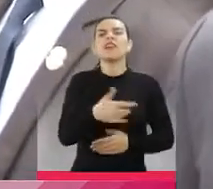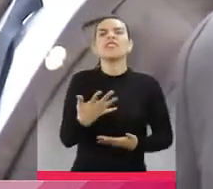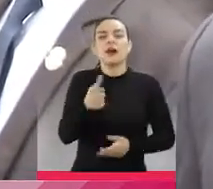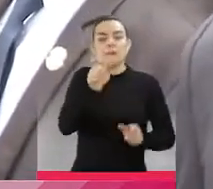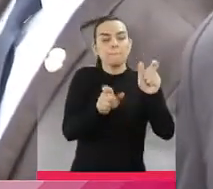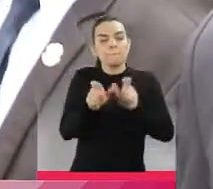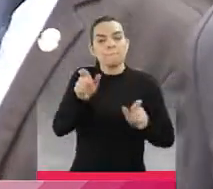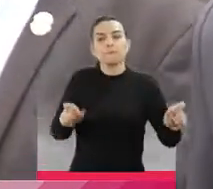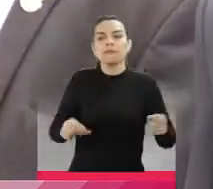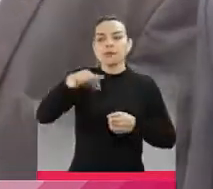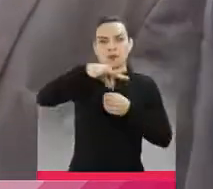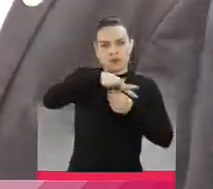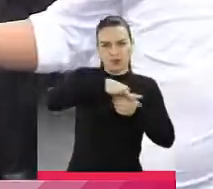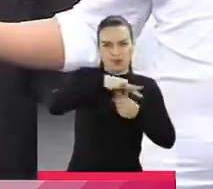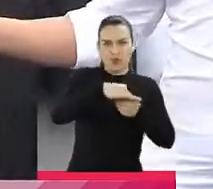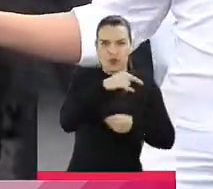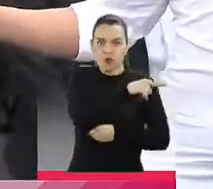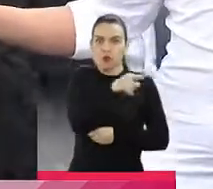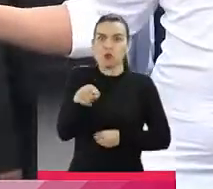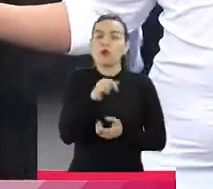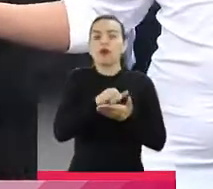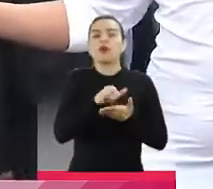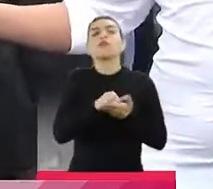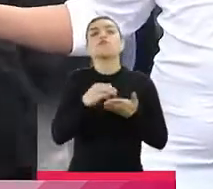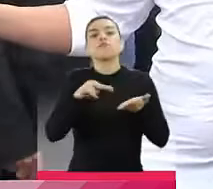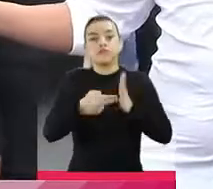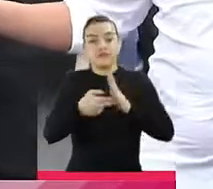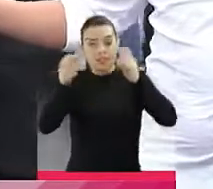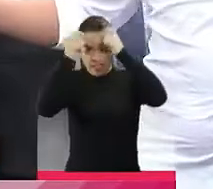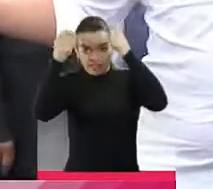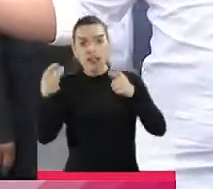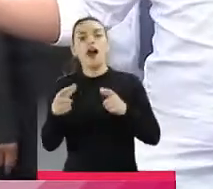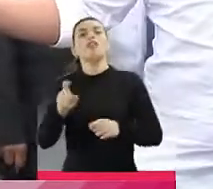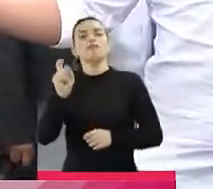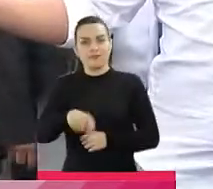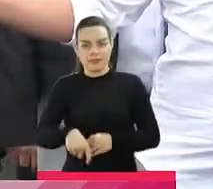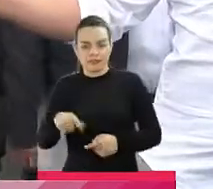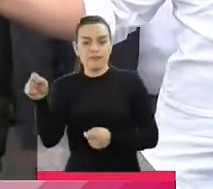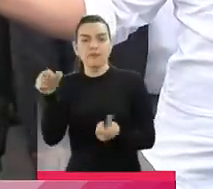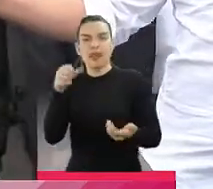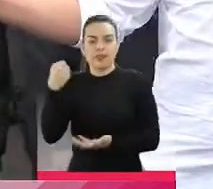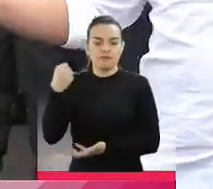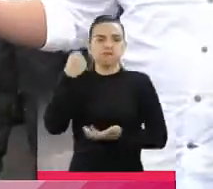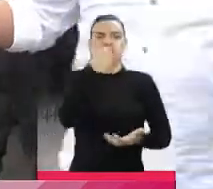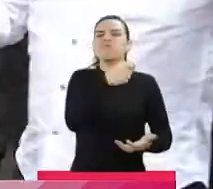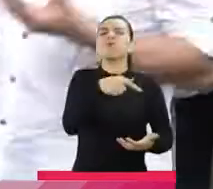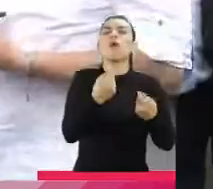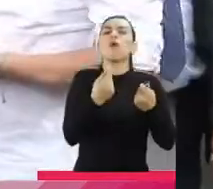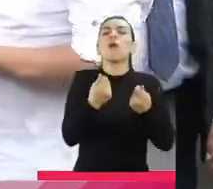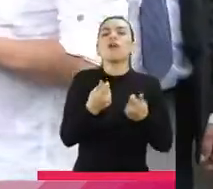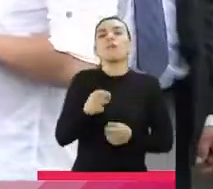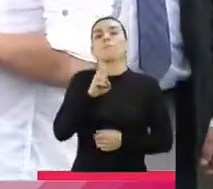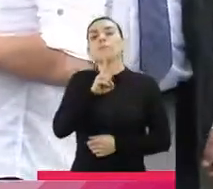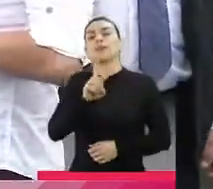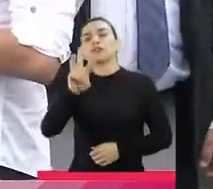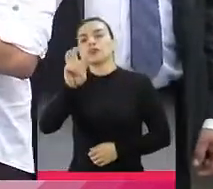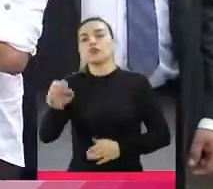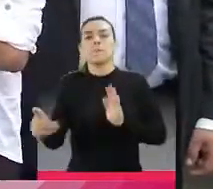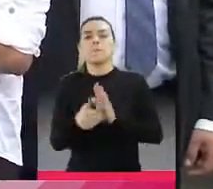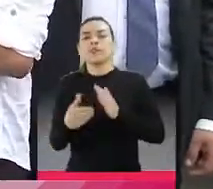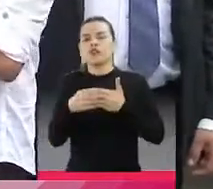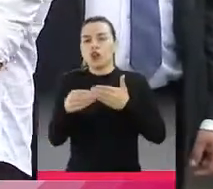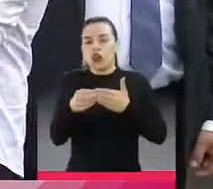popular. Además, el Estado deberá indemnizar al excandidato presidencial con un monto de $28,000, lo que equivale a alrededor